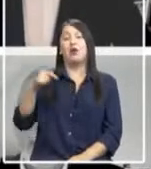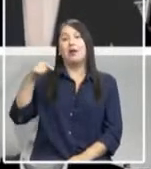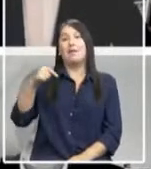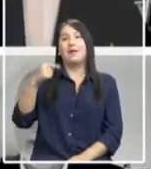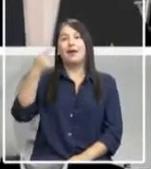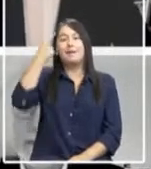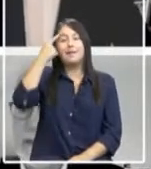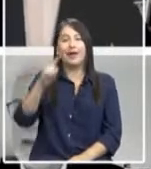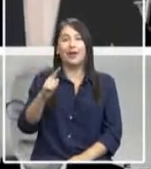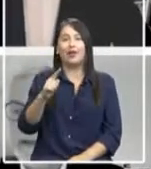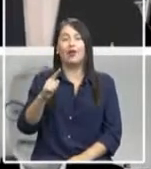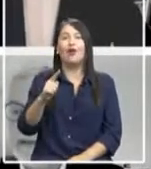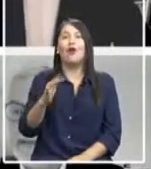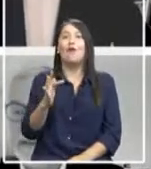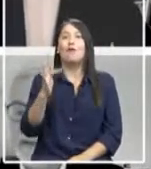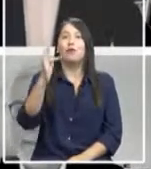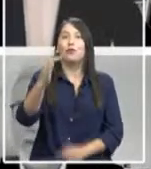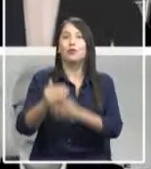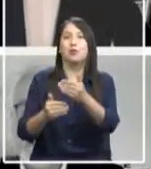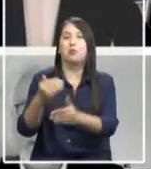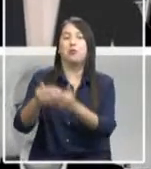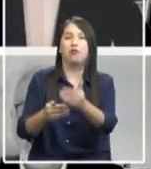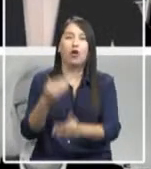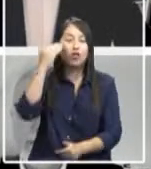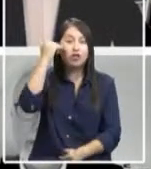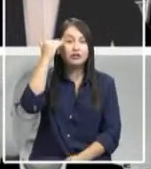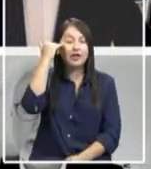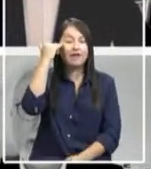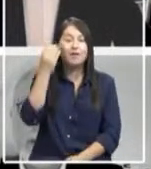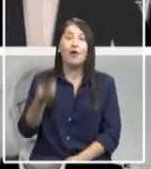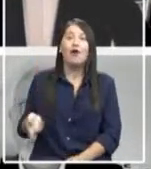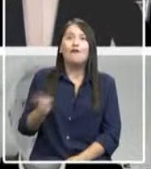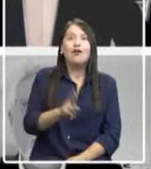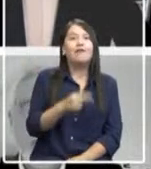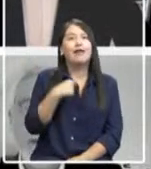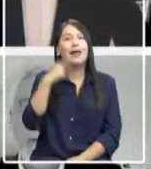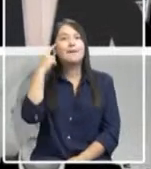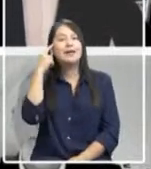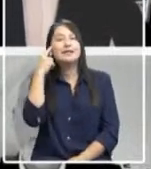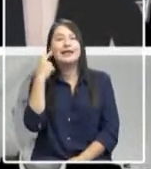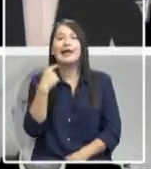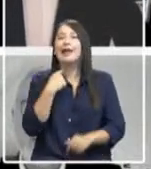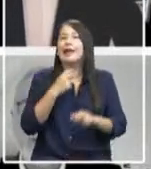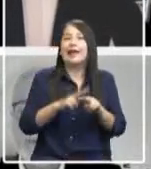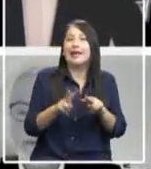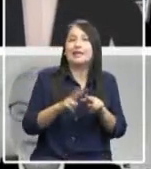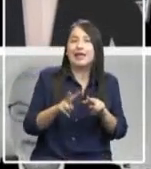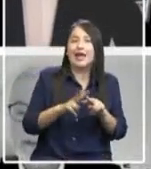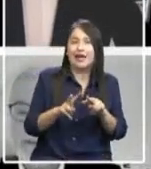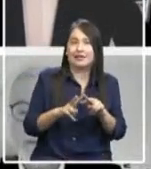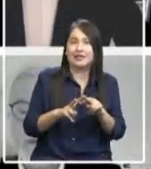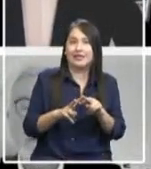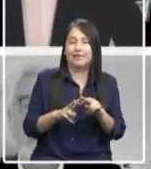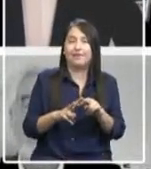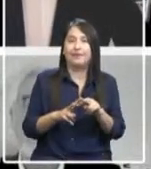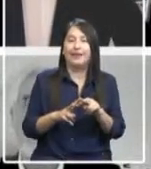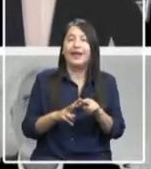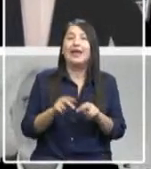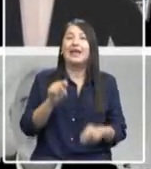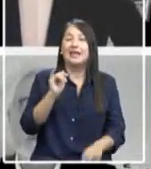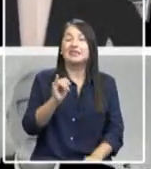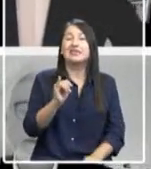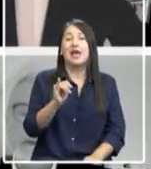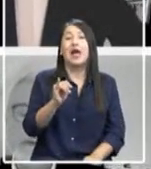que permite recuadrar y repercibir lo que se hace para partes del futuro que son